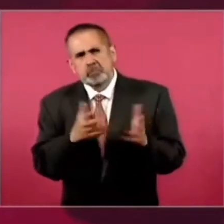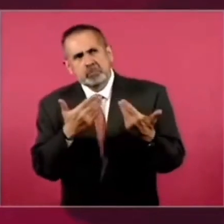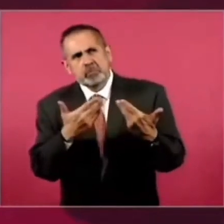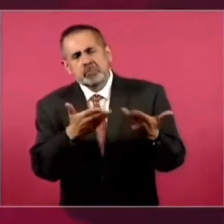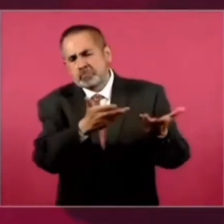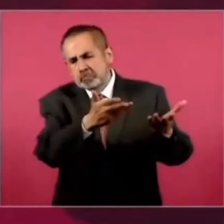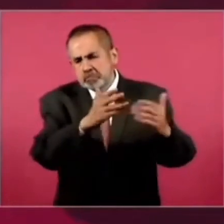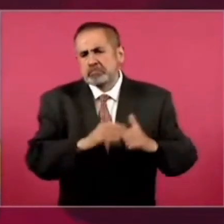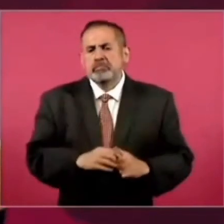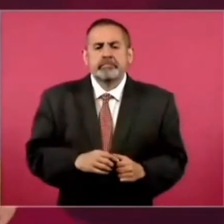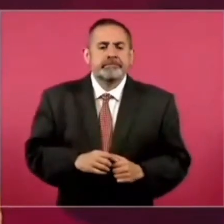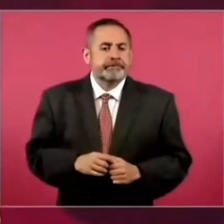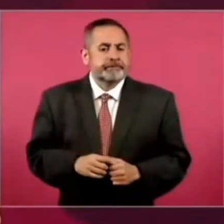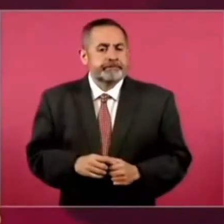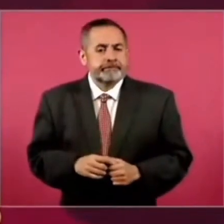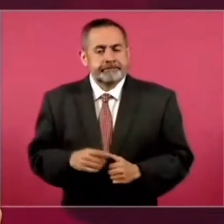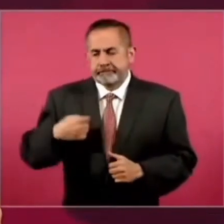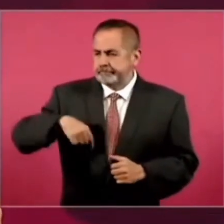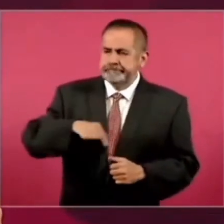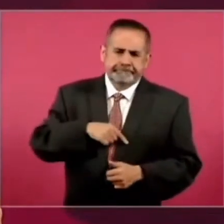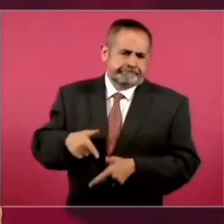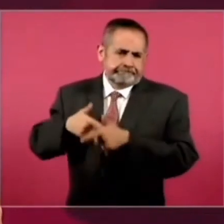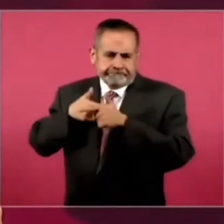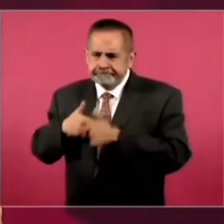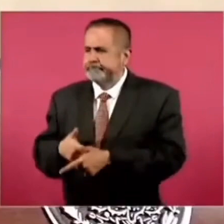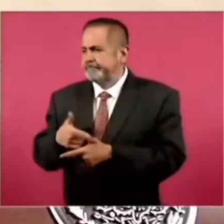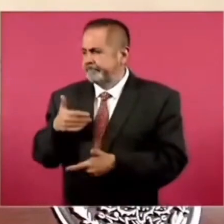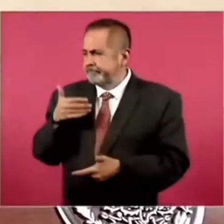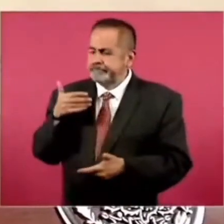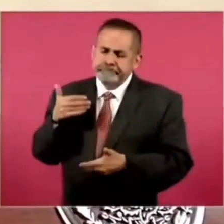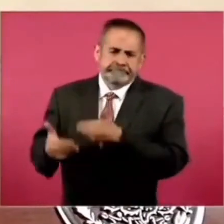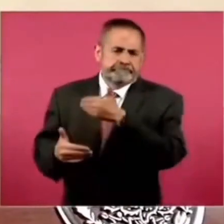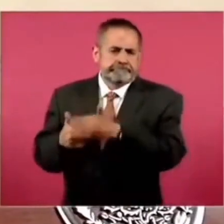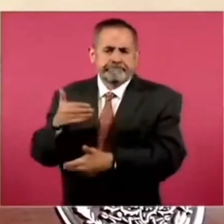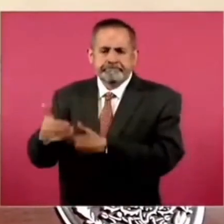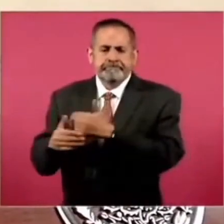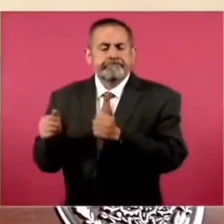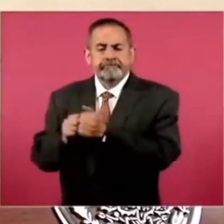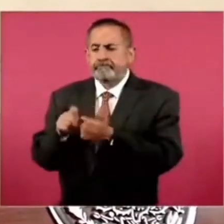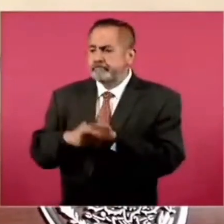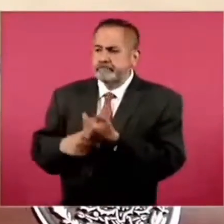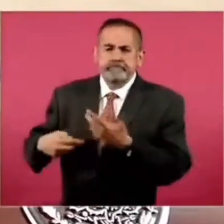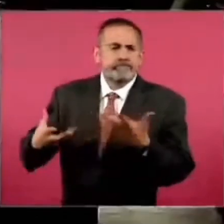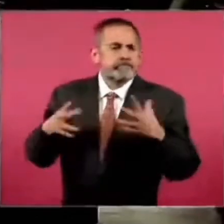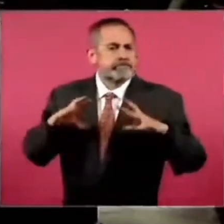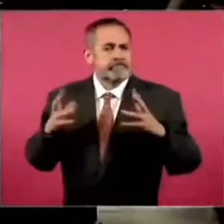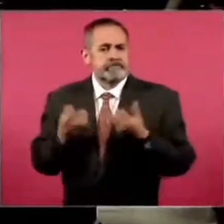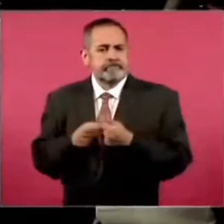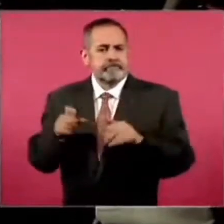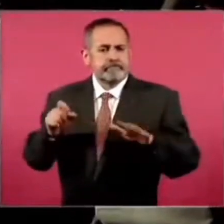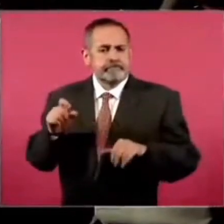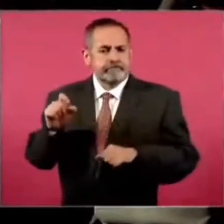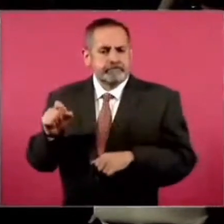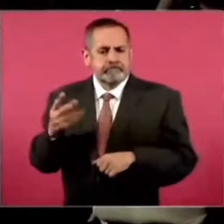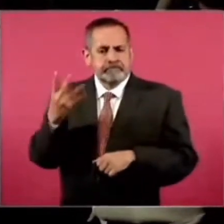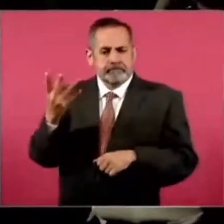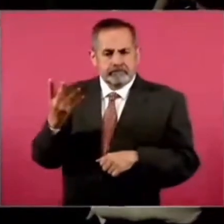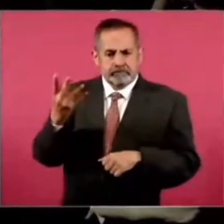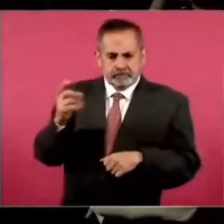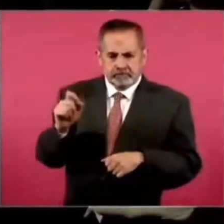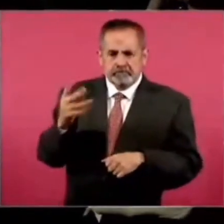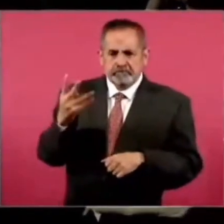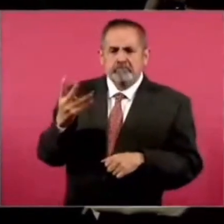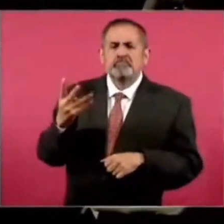vamos a seguir avanzando con estos veinticuatro estados que ya